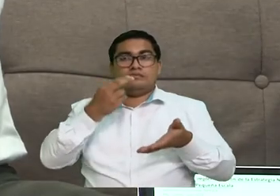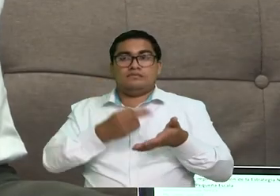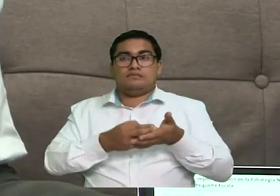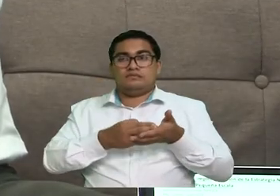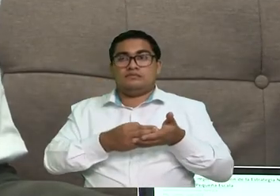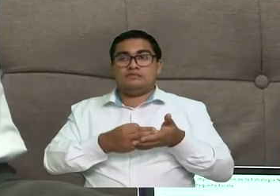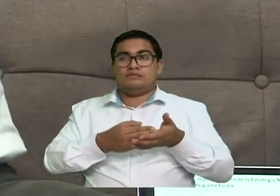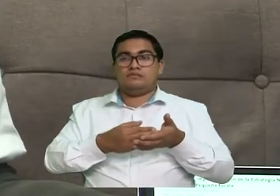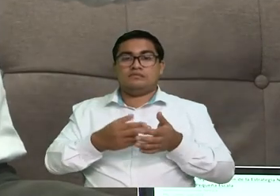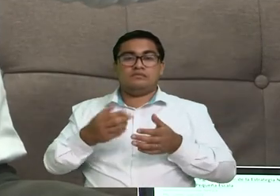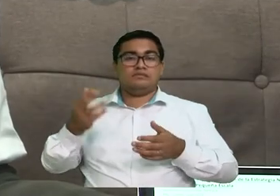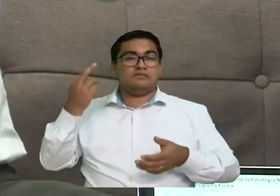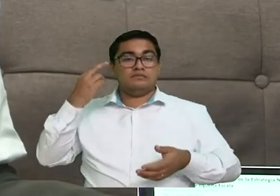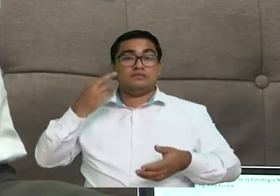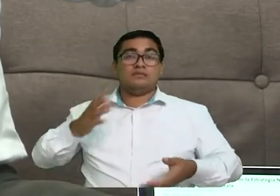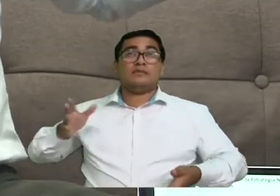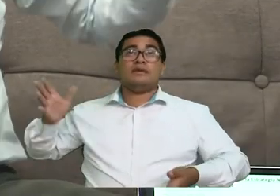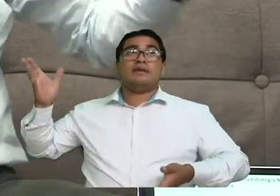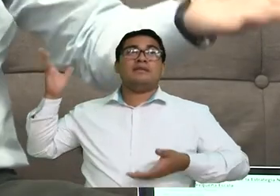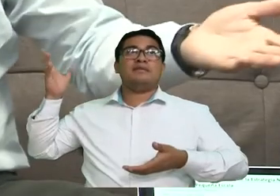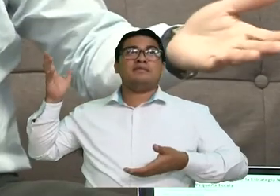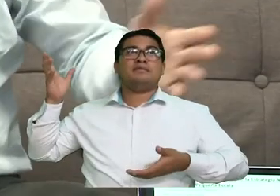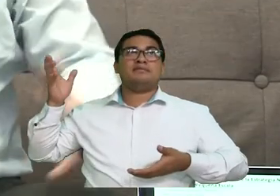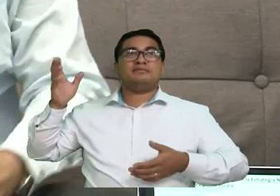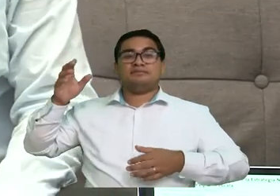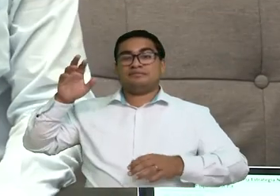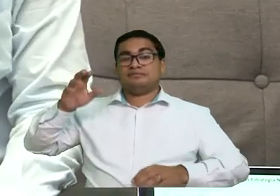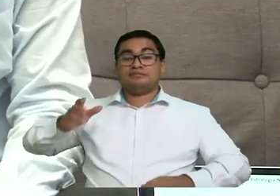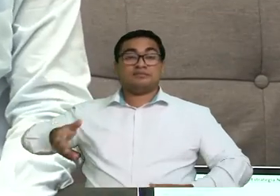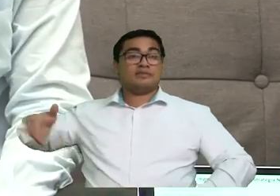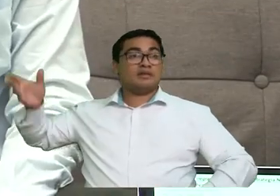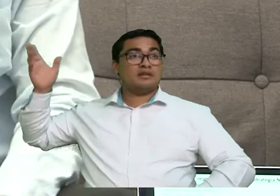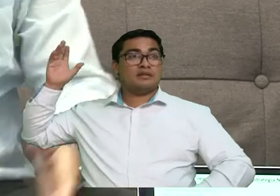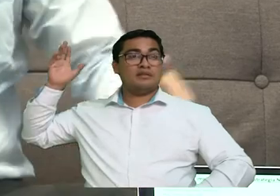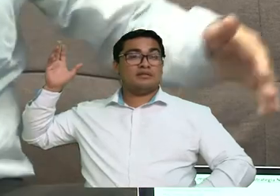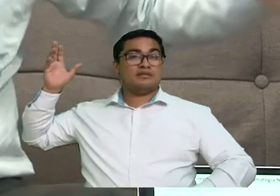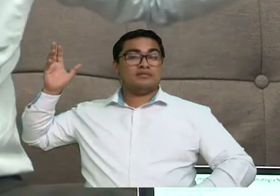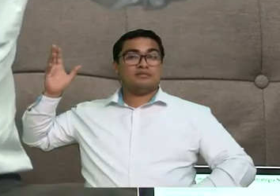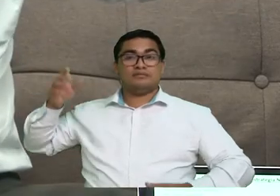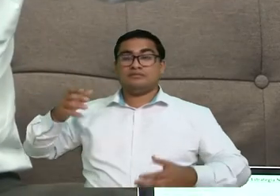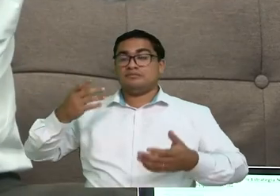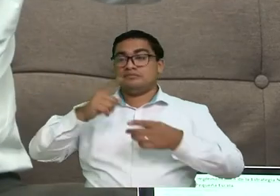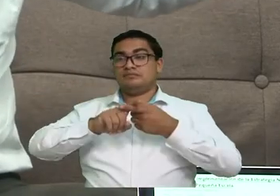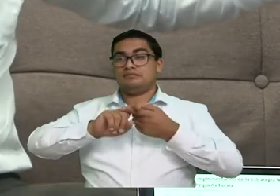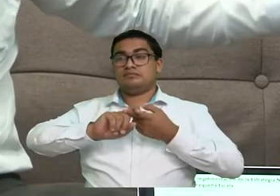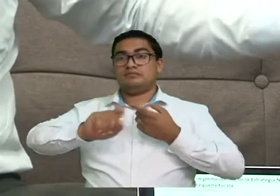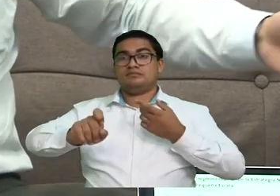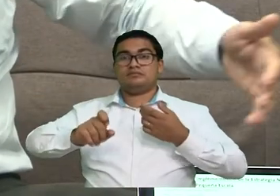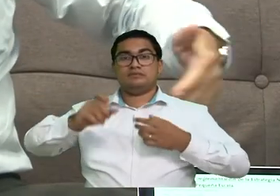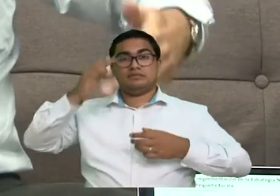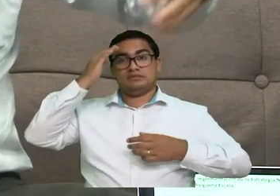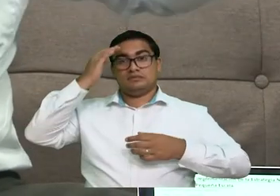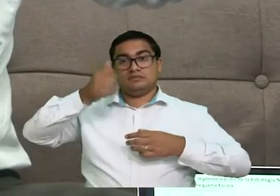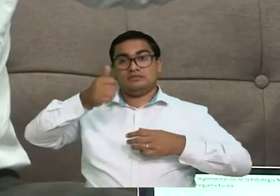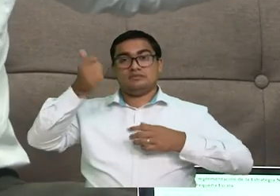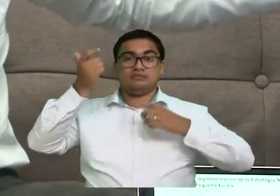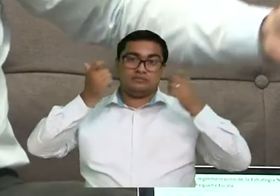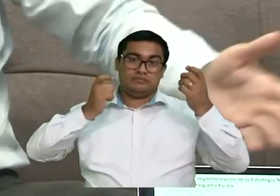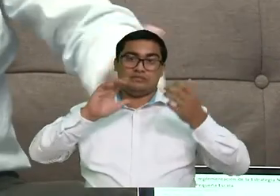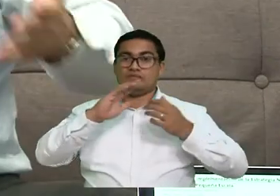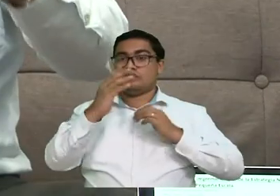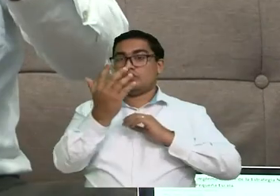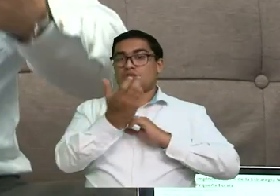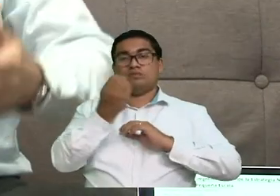dejaron Andrés Castro, ¿ya? Ahora que estamos en el mes de la patria, ¿ya? El general Sandino, ¿verdad? Y todos